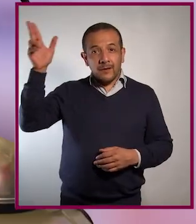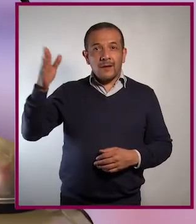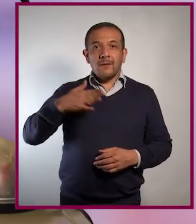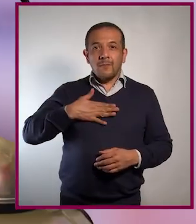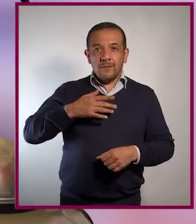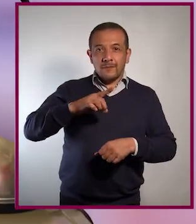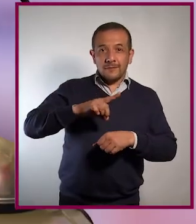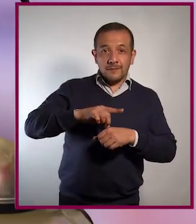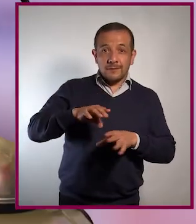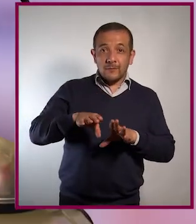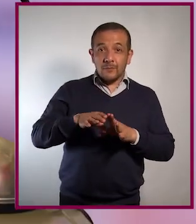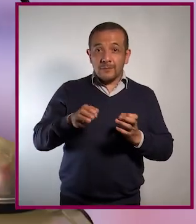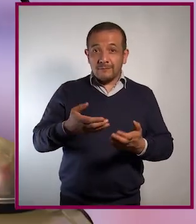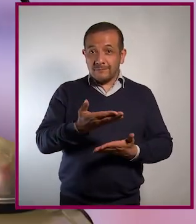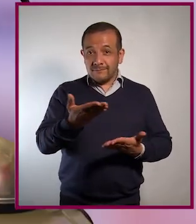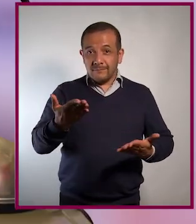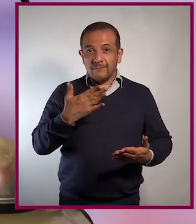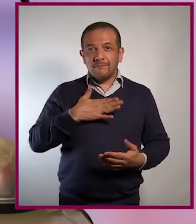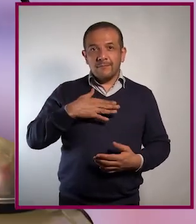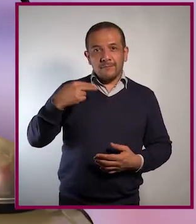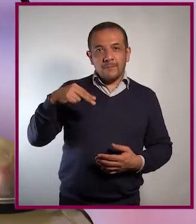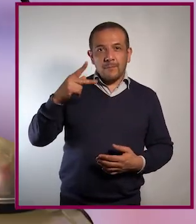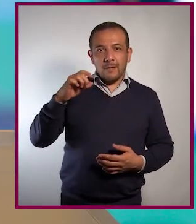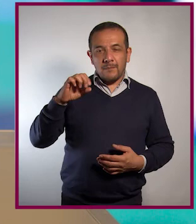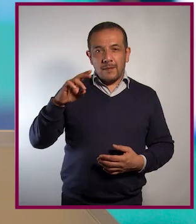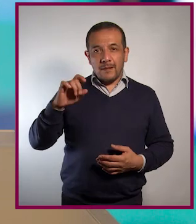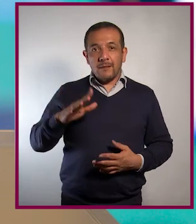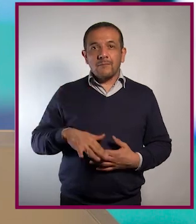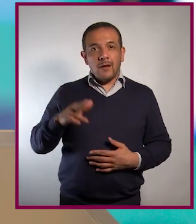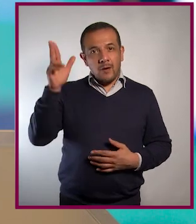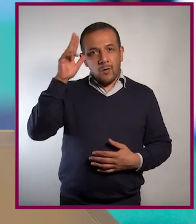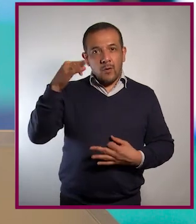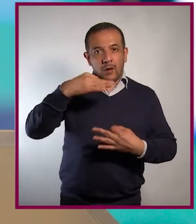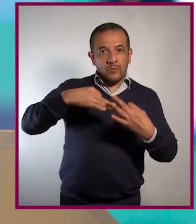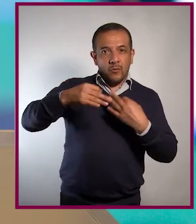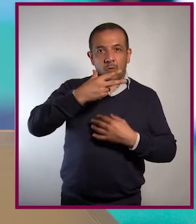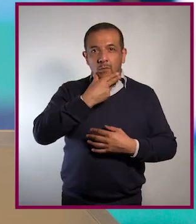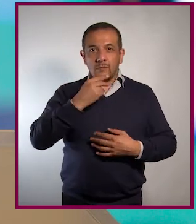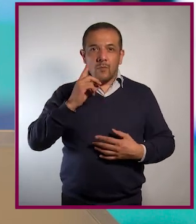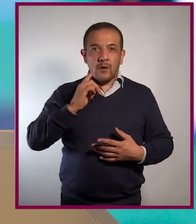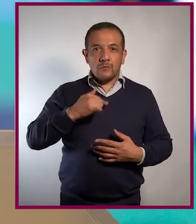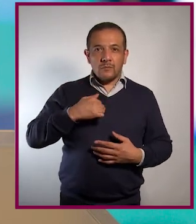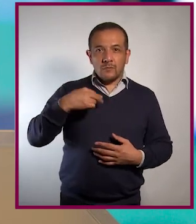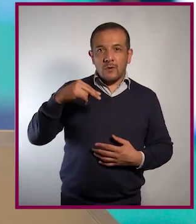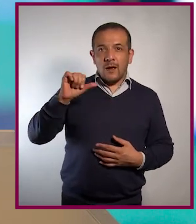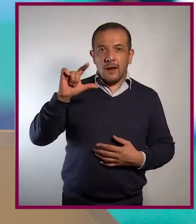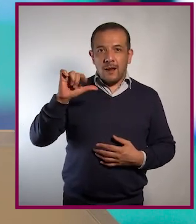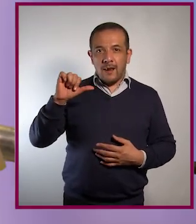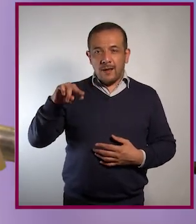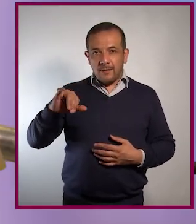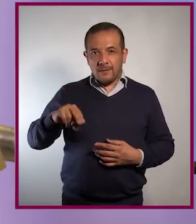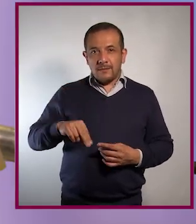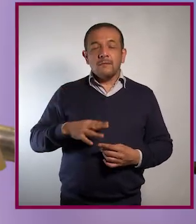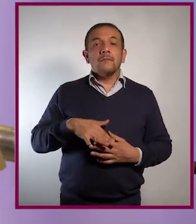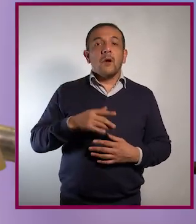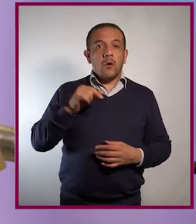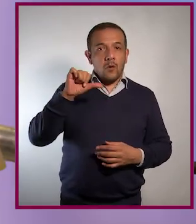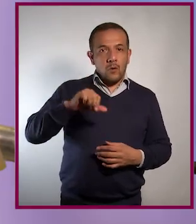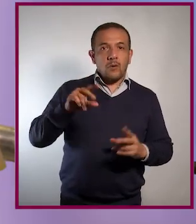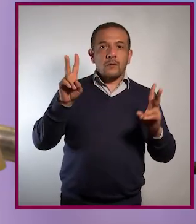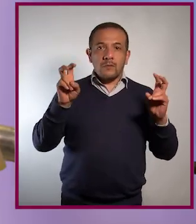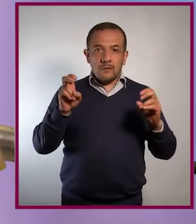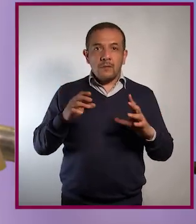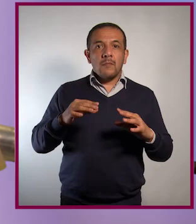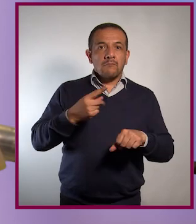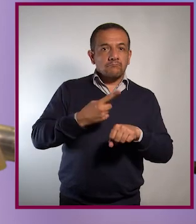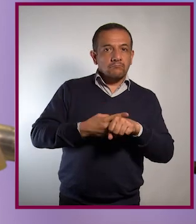Hola, buenos días, ¿cómo están? Yo soy Pamela Ruz. Hola a todas, a todos, yo soy Alan Macié. Hoy hablaremos